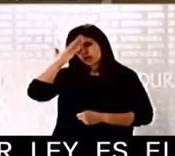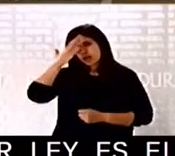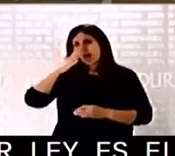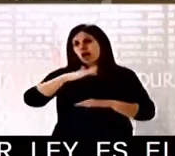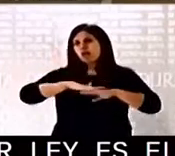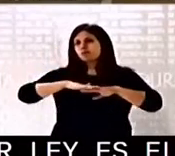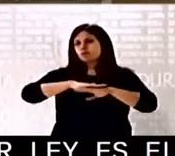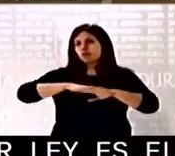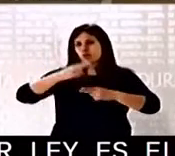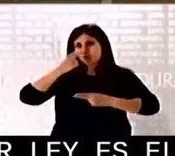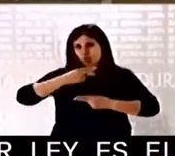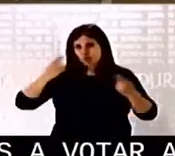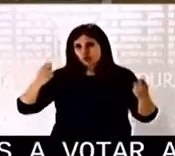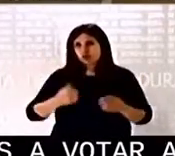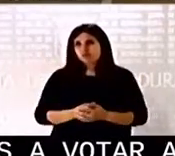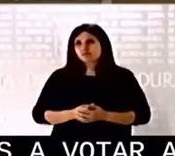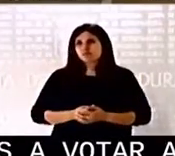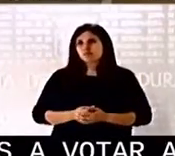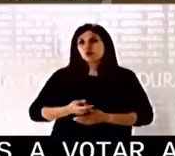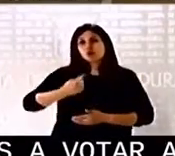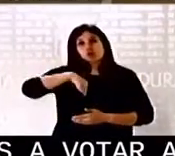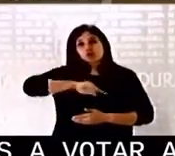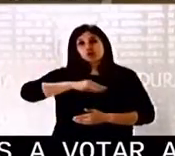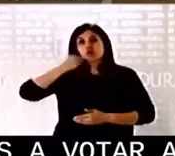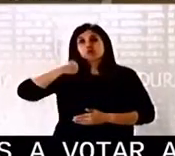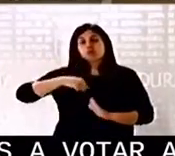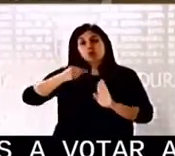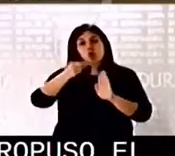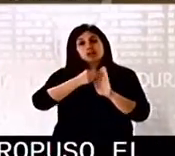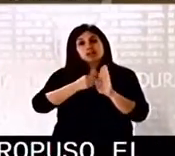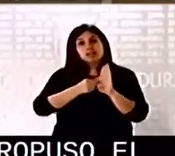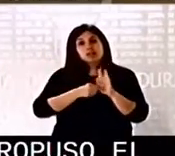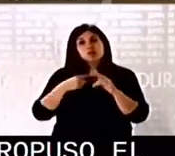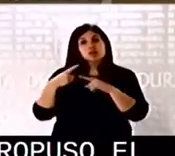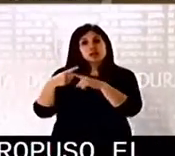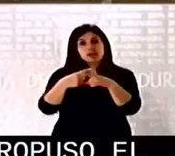Nosotros vamos a votar a favor de los criterios de reparto que propuso el Gobierno de España.